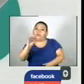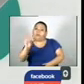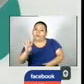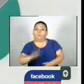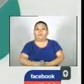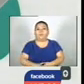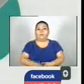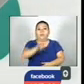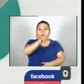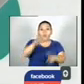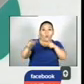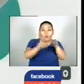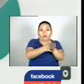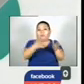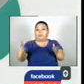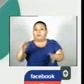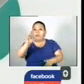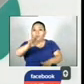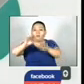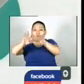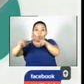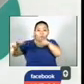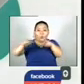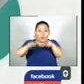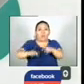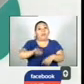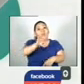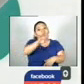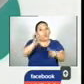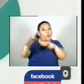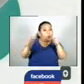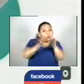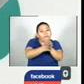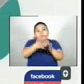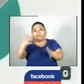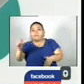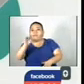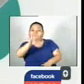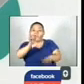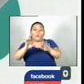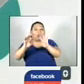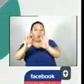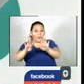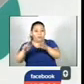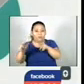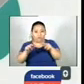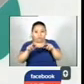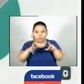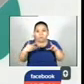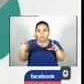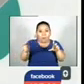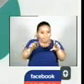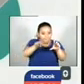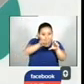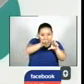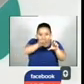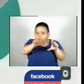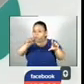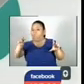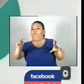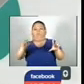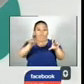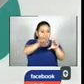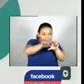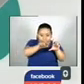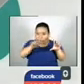3,504, de 20 a 39 y de 40 a 59 es el grosso. Si se fijan en las edades